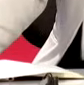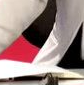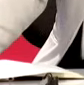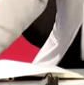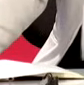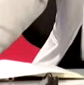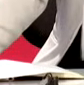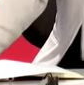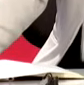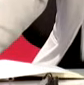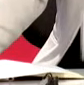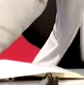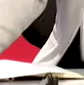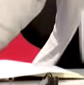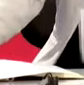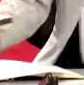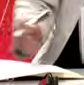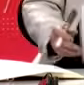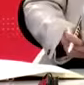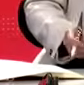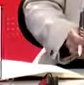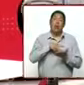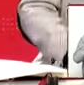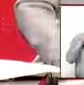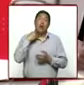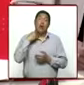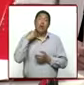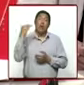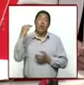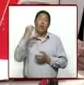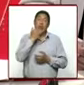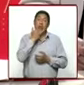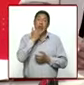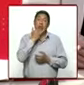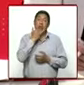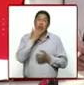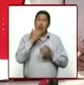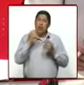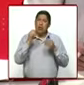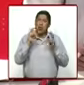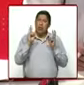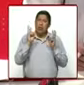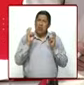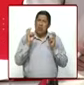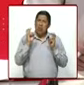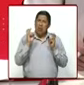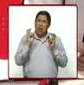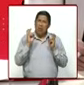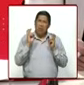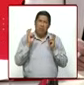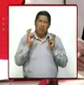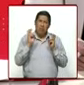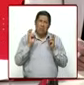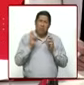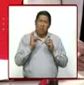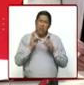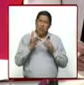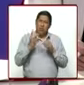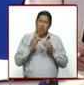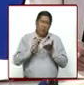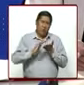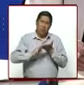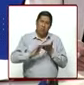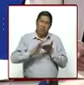Bueno, nos trasladamos hasta la Asamblea Legislativa, está nuestro compañero Sergio Loza. Tienen que tratar el tema del segundo crédito para los incendios. ¿Cómo va?